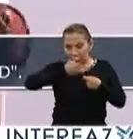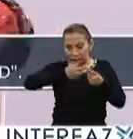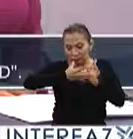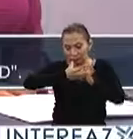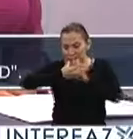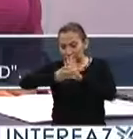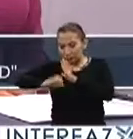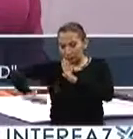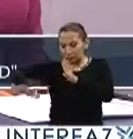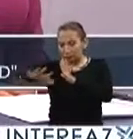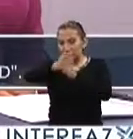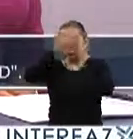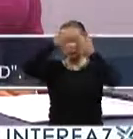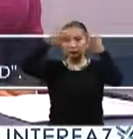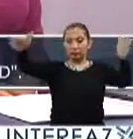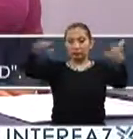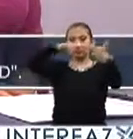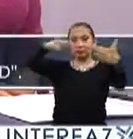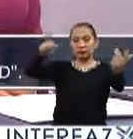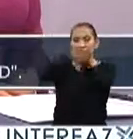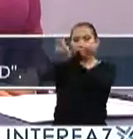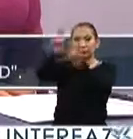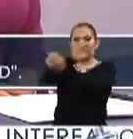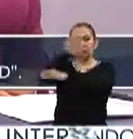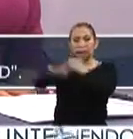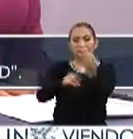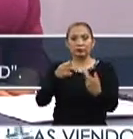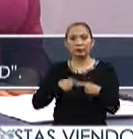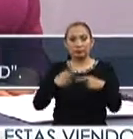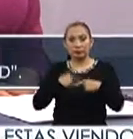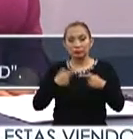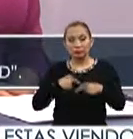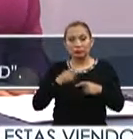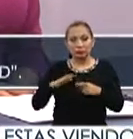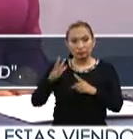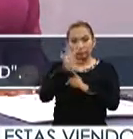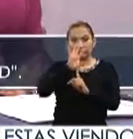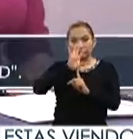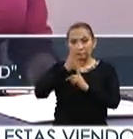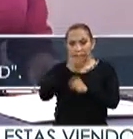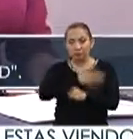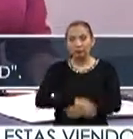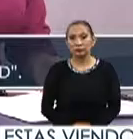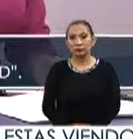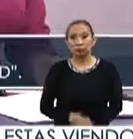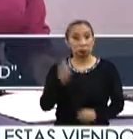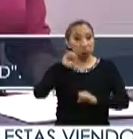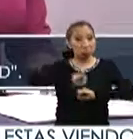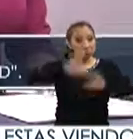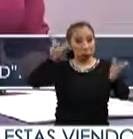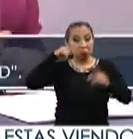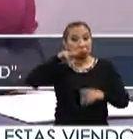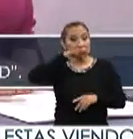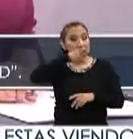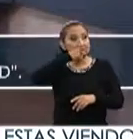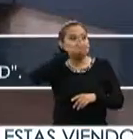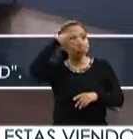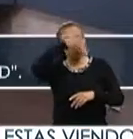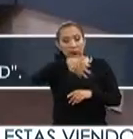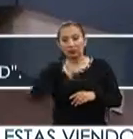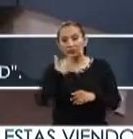el espectro a relacionarme con todas las personas que están a mi alrededor. Claro, es un gran reto, como lo